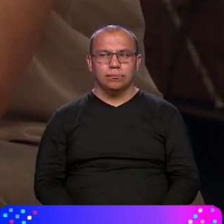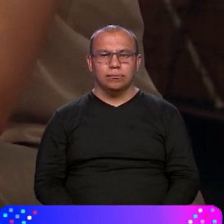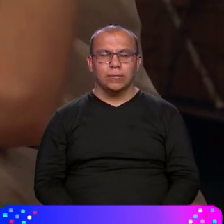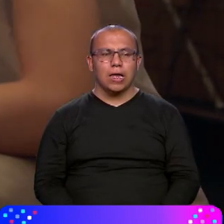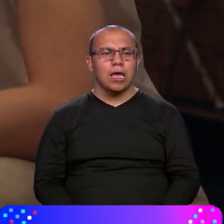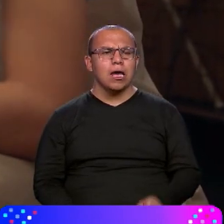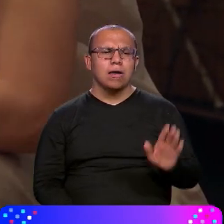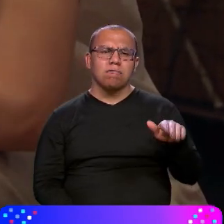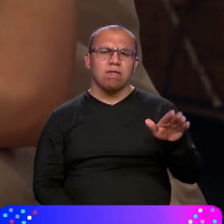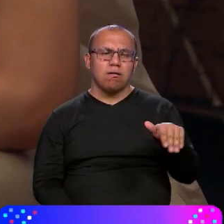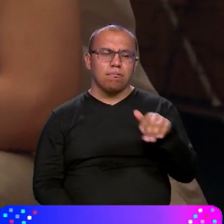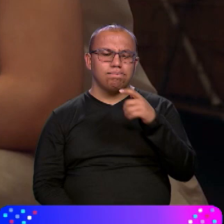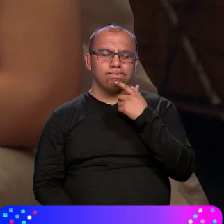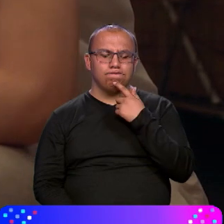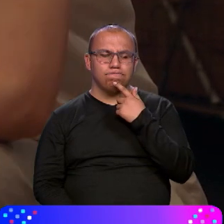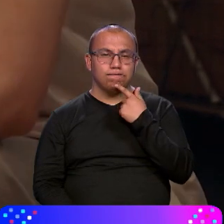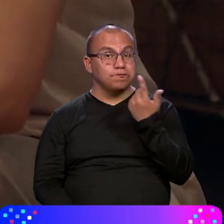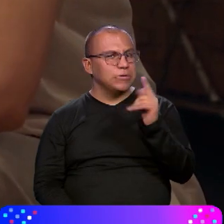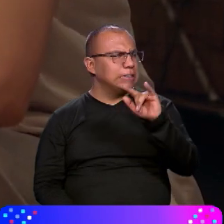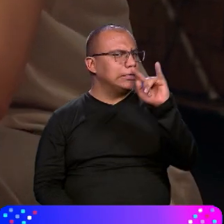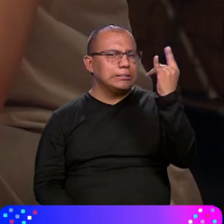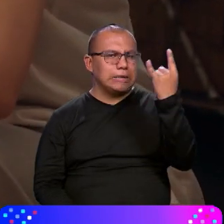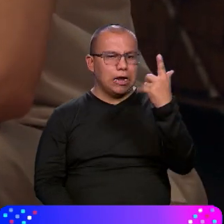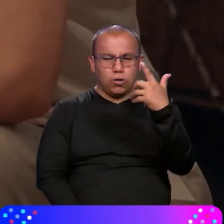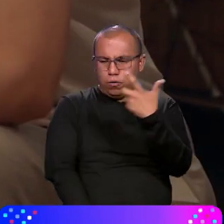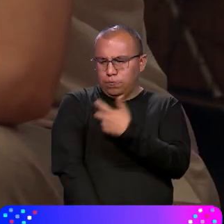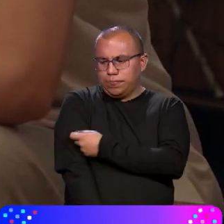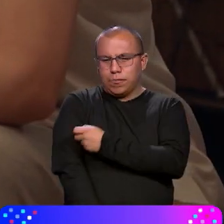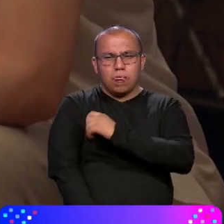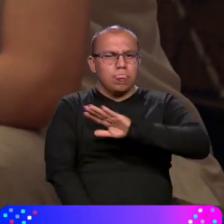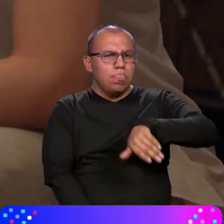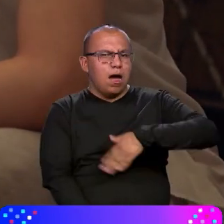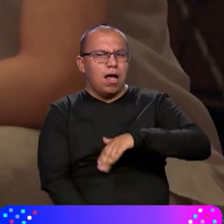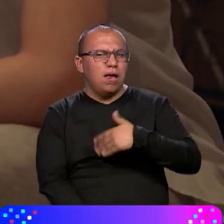¿Y qué le puede pasar si no se inyecta?